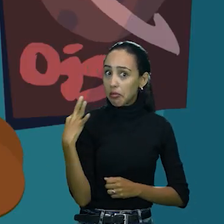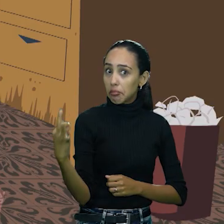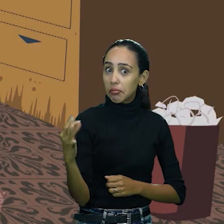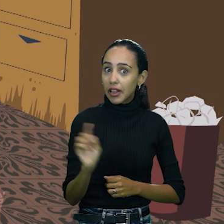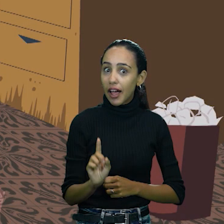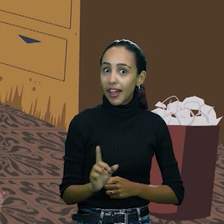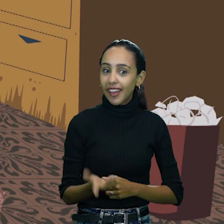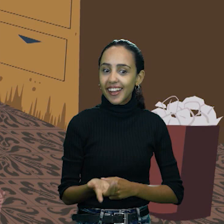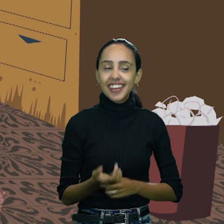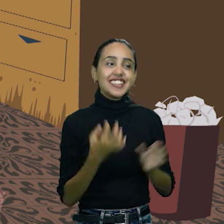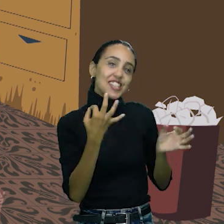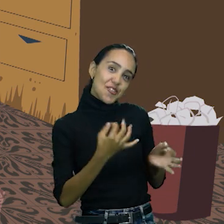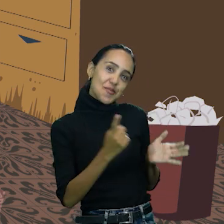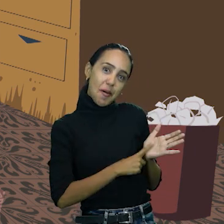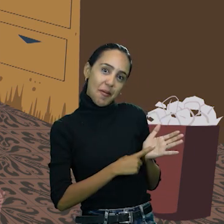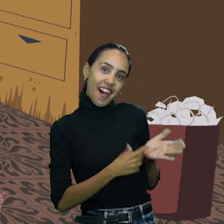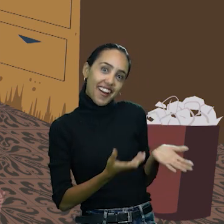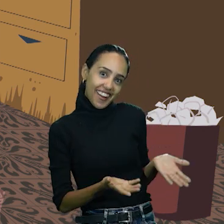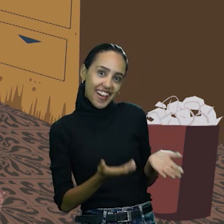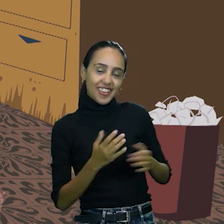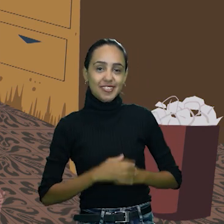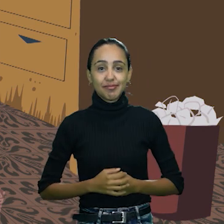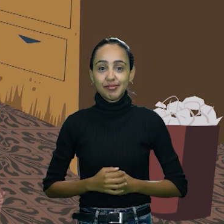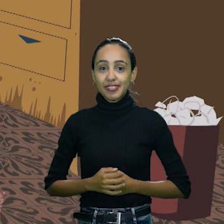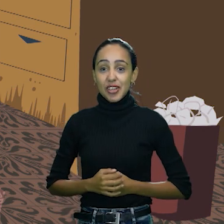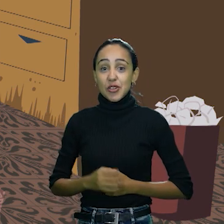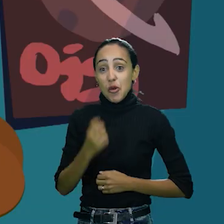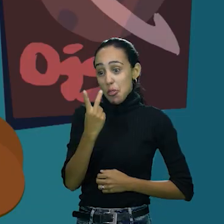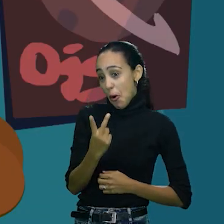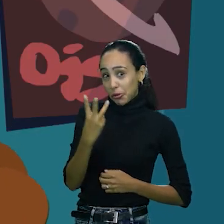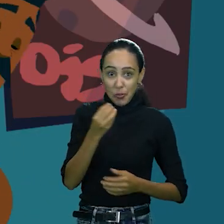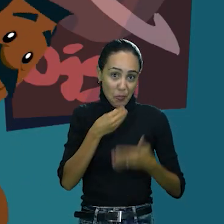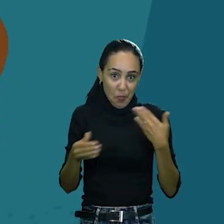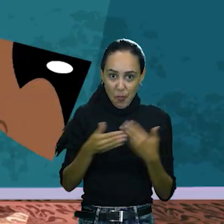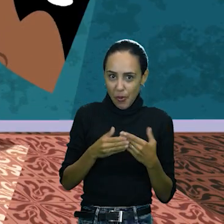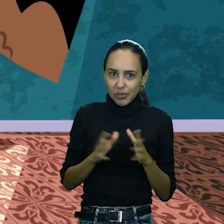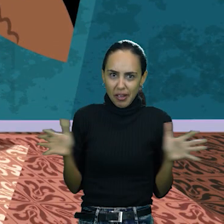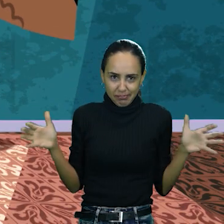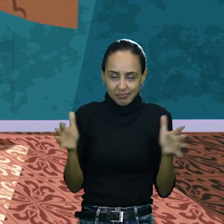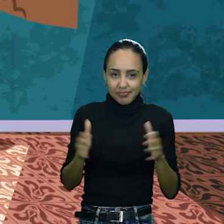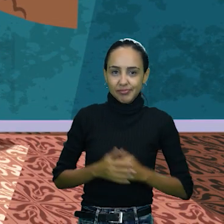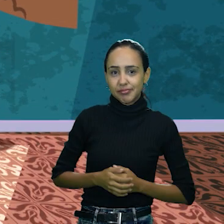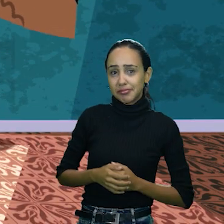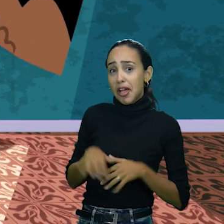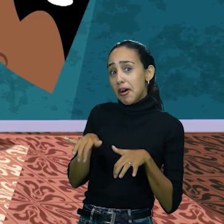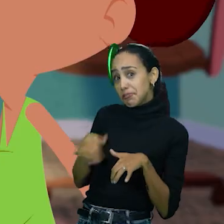invitar? Seguro, papá. Donde caben dos, caben tres.